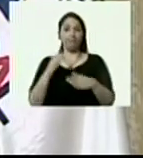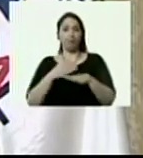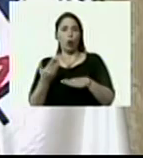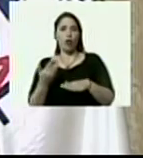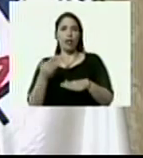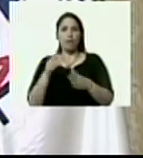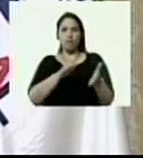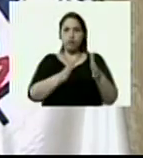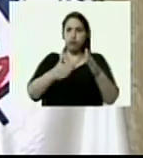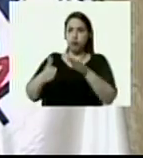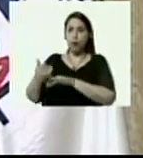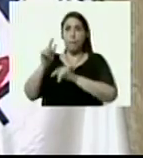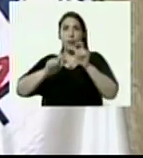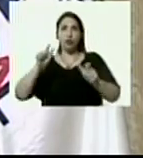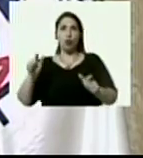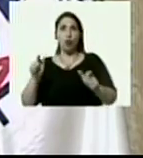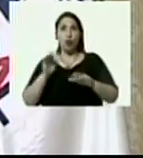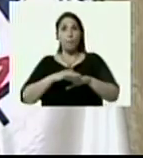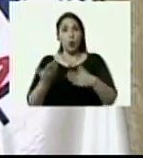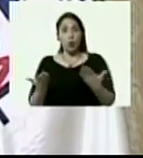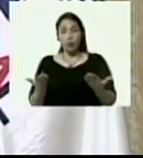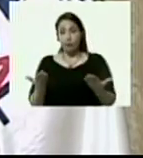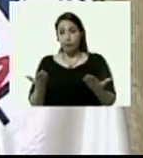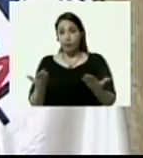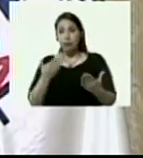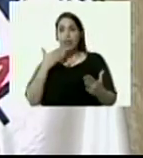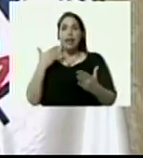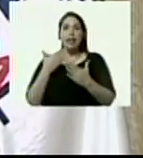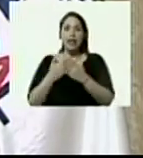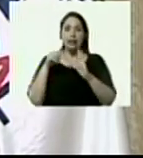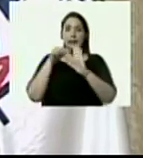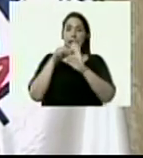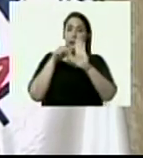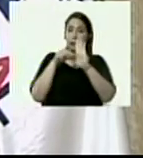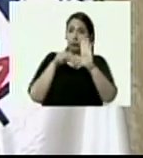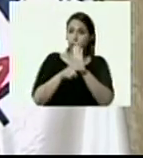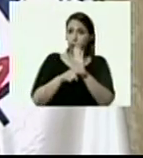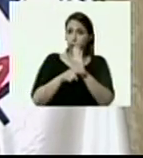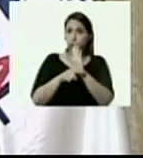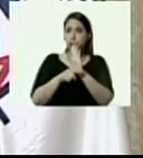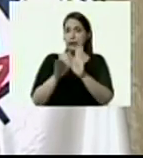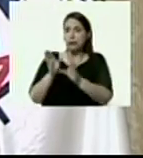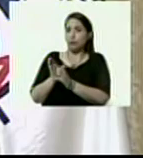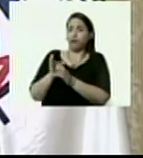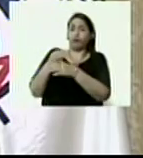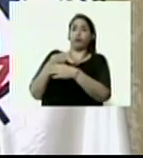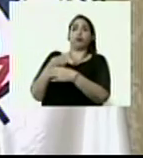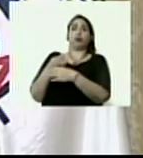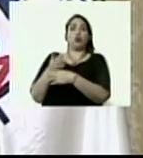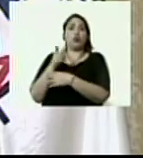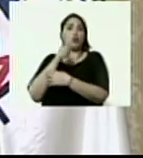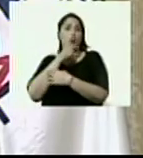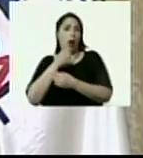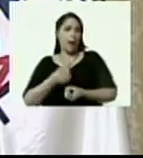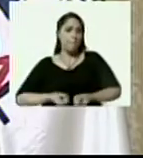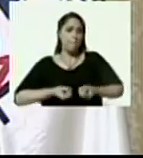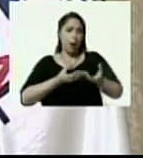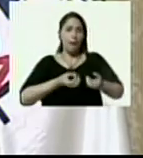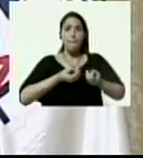fallecido personas porque hay personas que gracias a las medidas coercitivas unilaterales no han recibido sus medicamentos